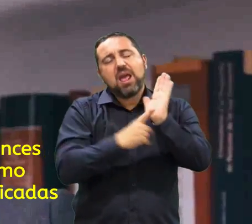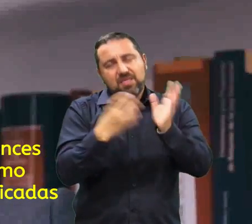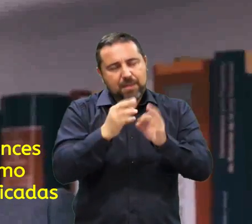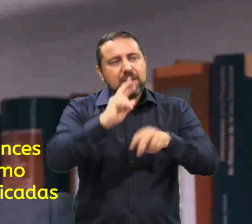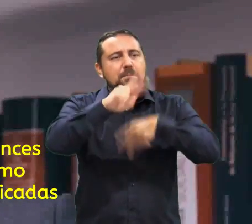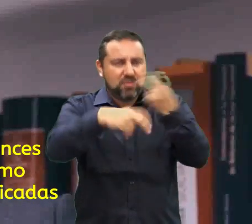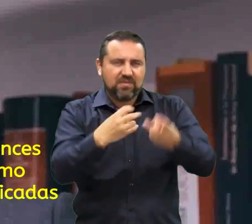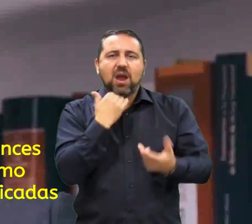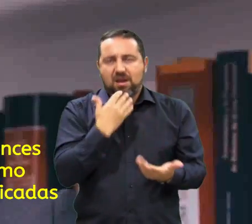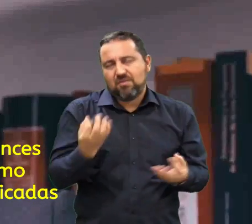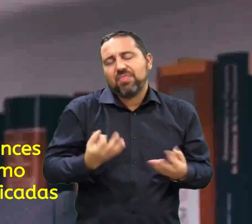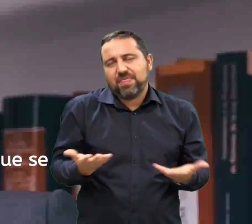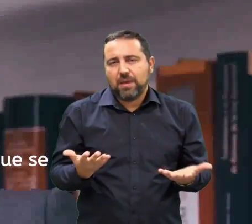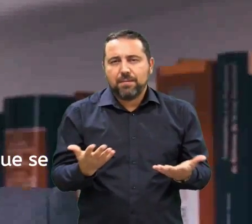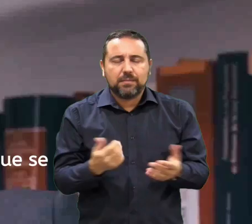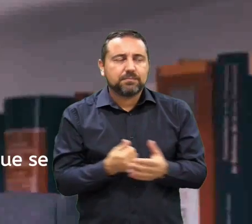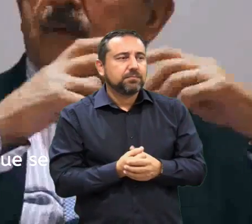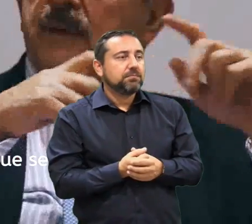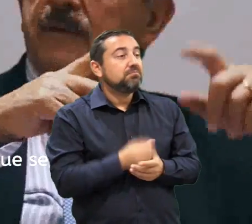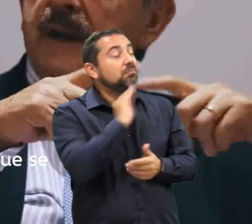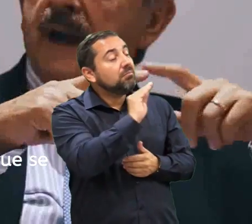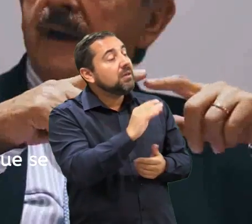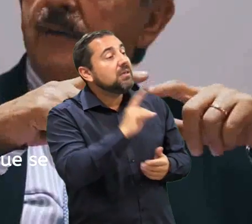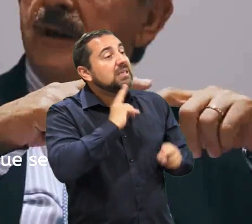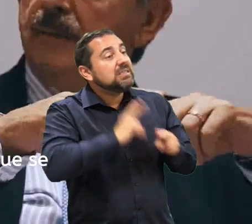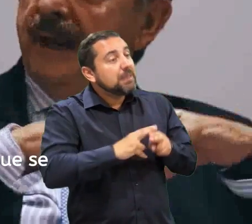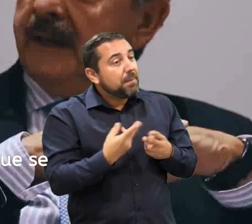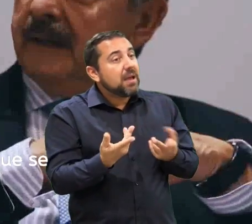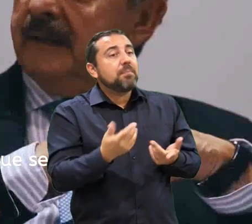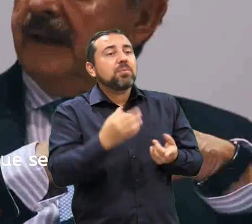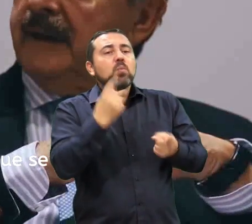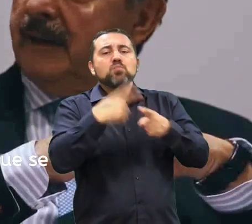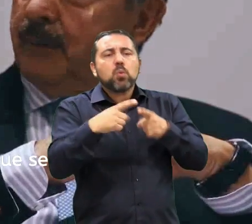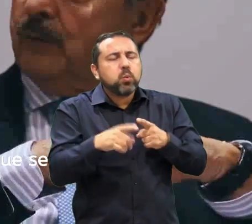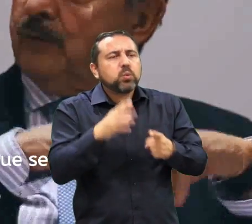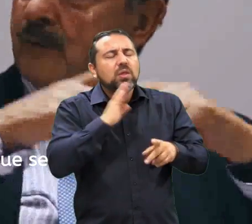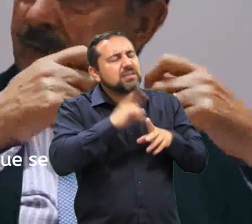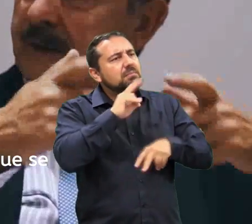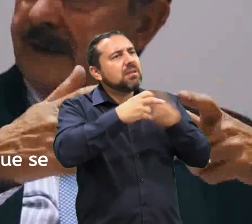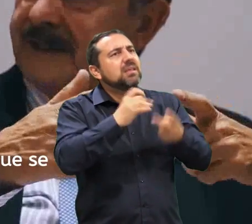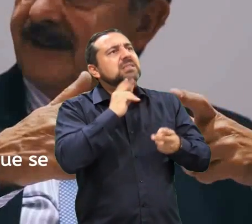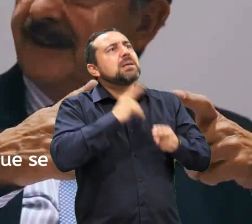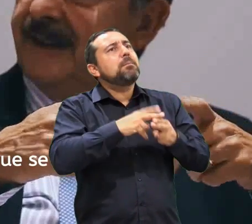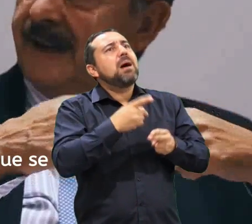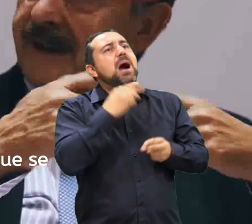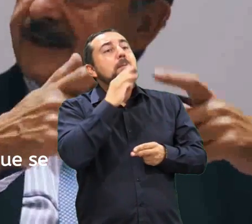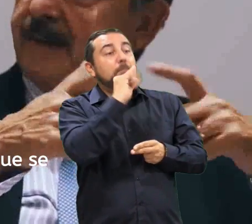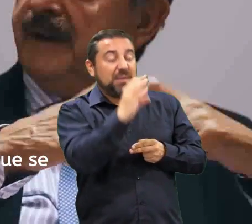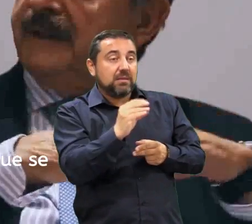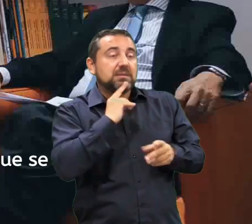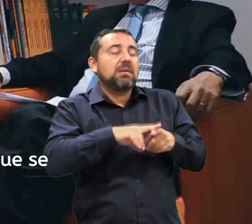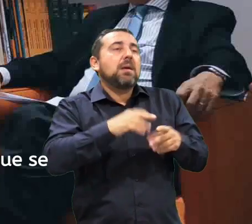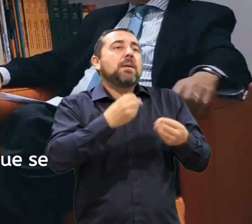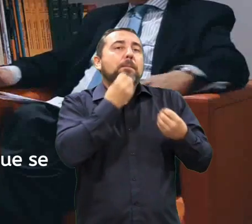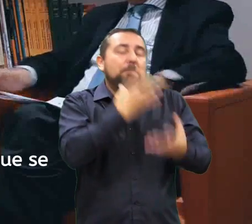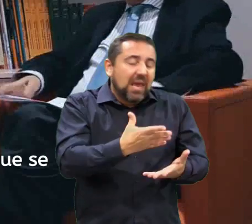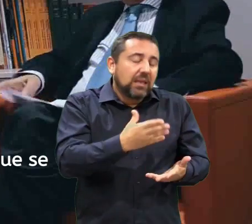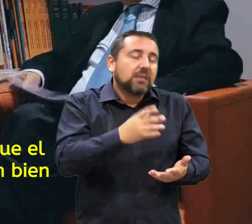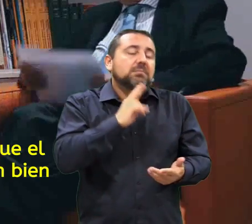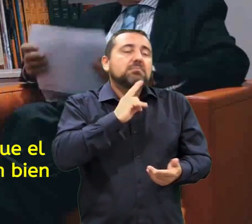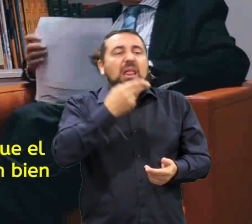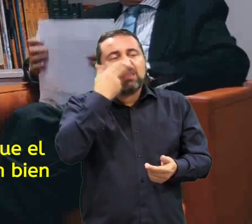también reguladas y bonificadas. ¿Modifica algo el BIC? ¿Que el producto que se ceda sea bien de interés